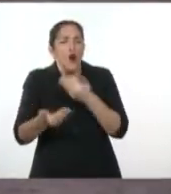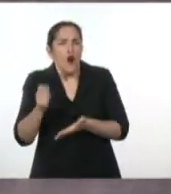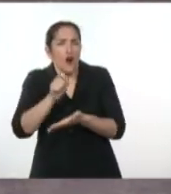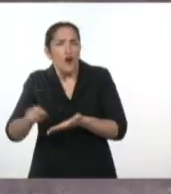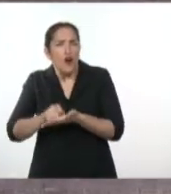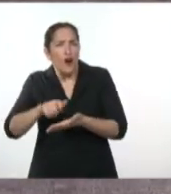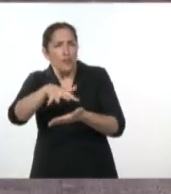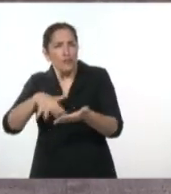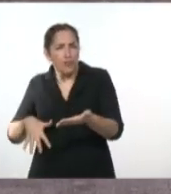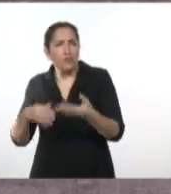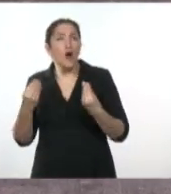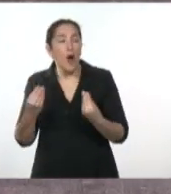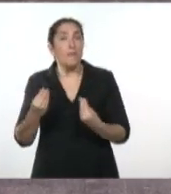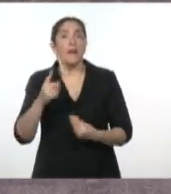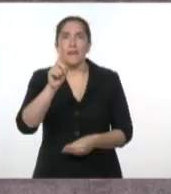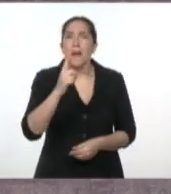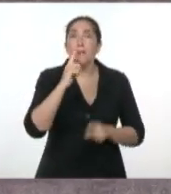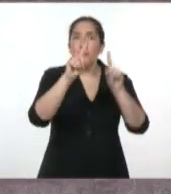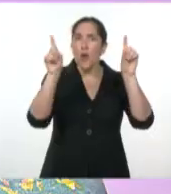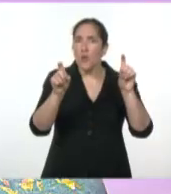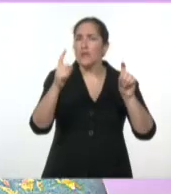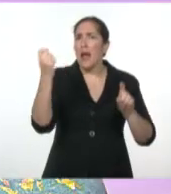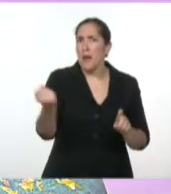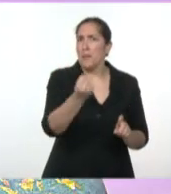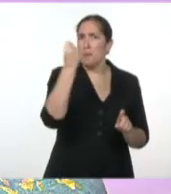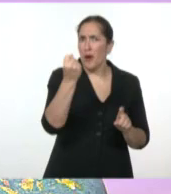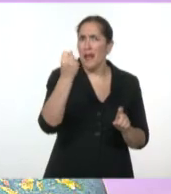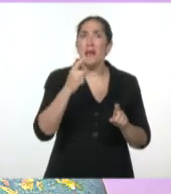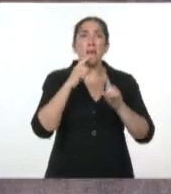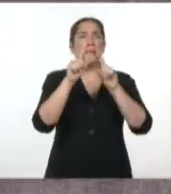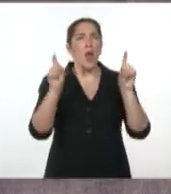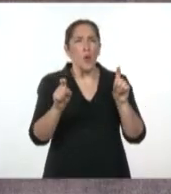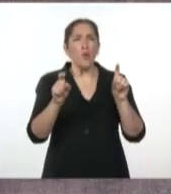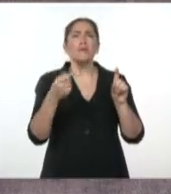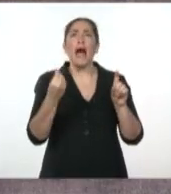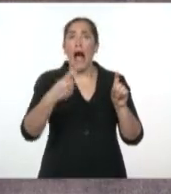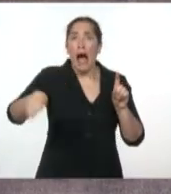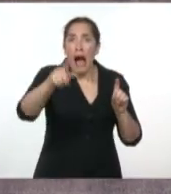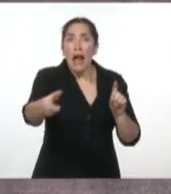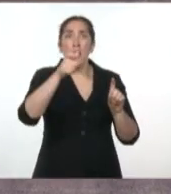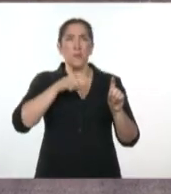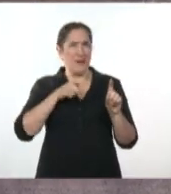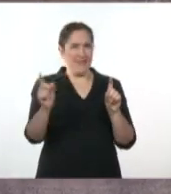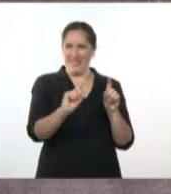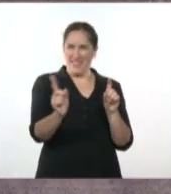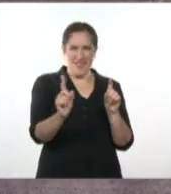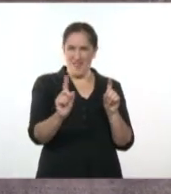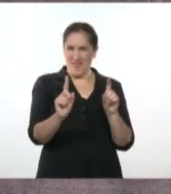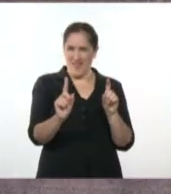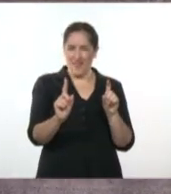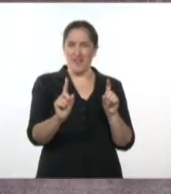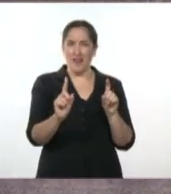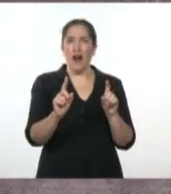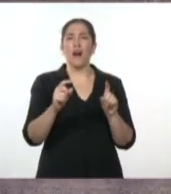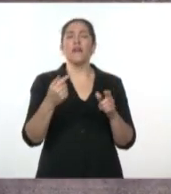una pregunta que es muy importante, es una pregunta que no está esperando ser contestada en el texto o que alguien le